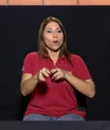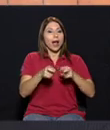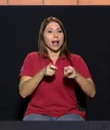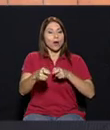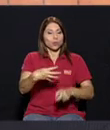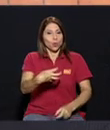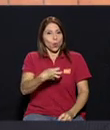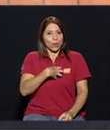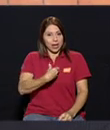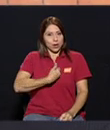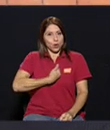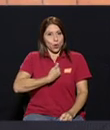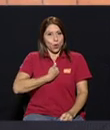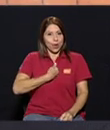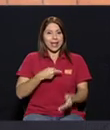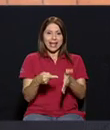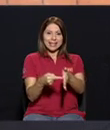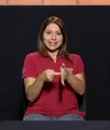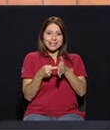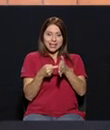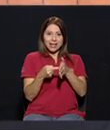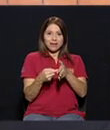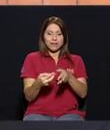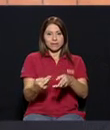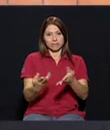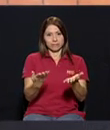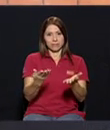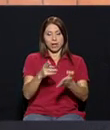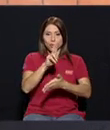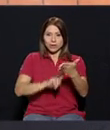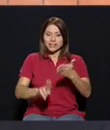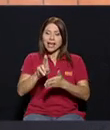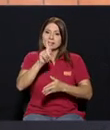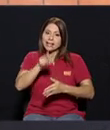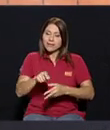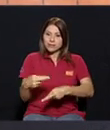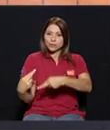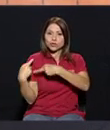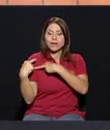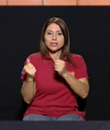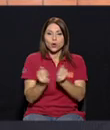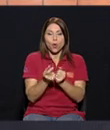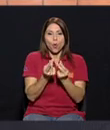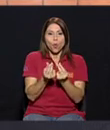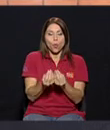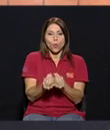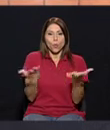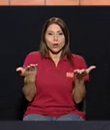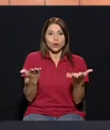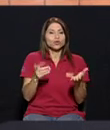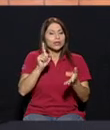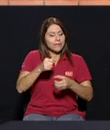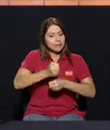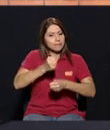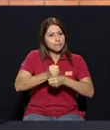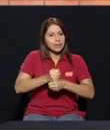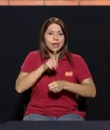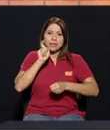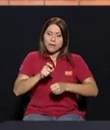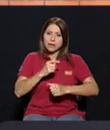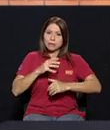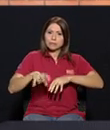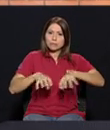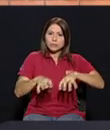al autogobierno exige a las universidades ser muy responsables con los fondos públicos, ser muy eficientes y ser muy